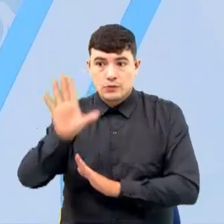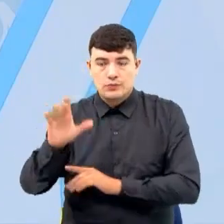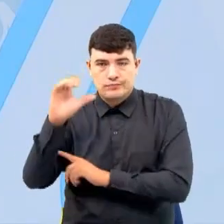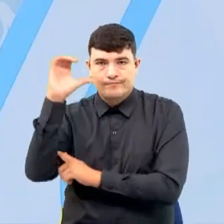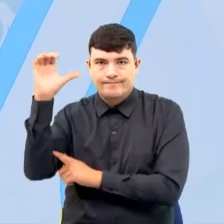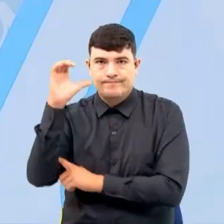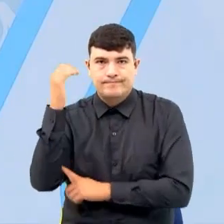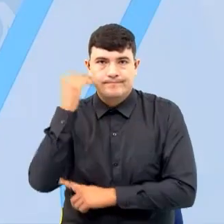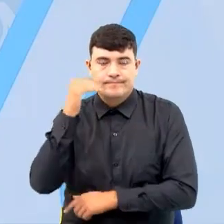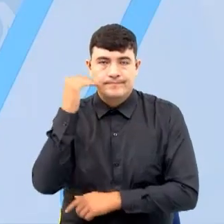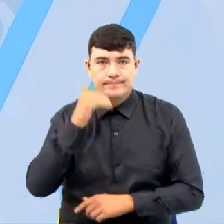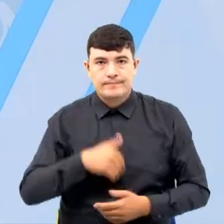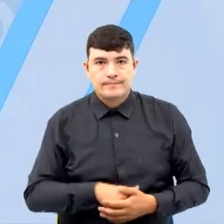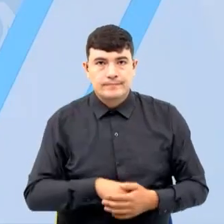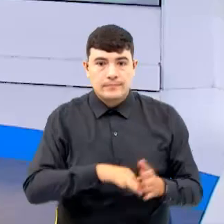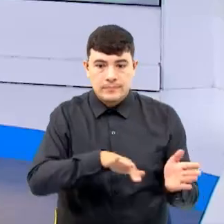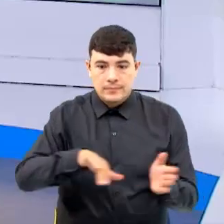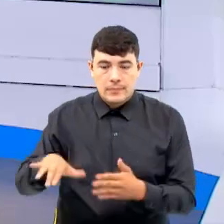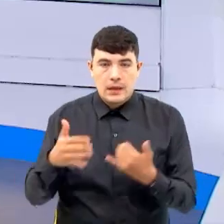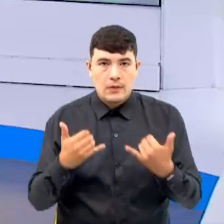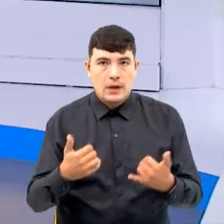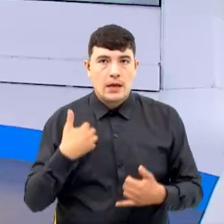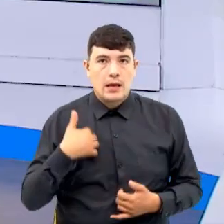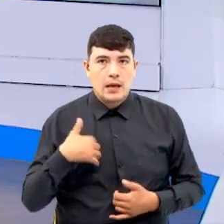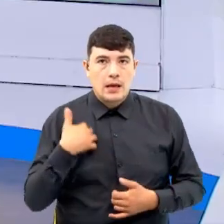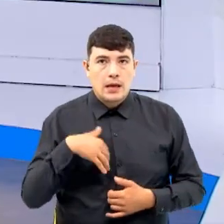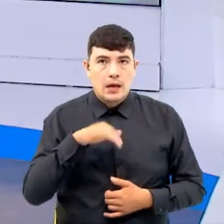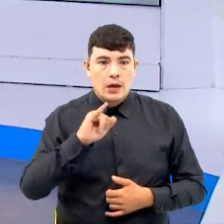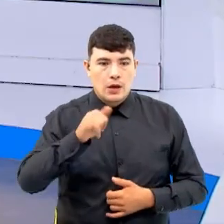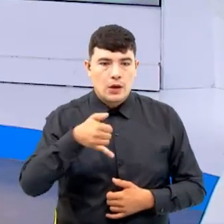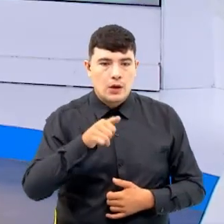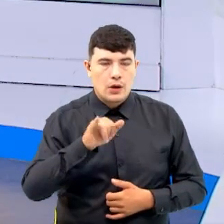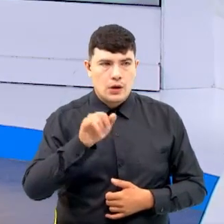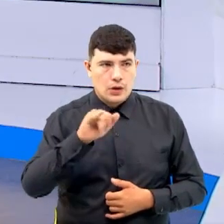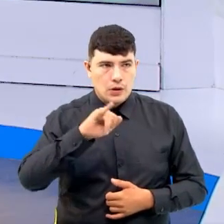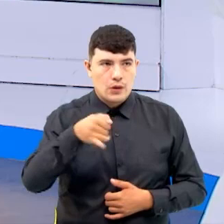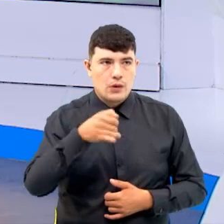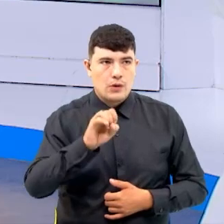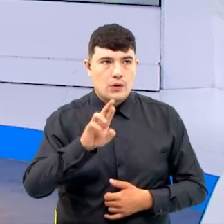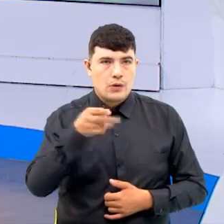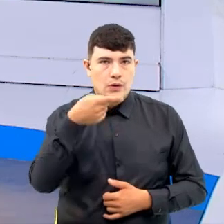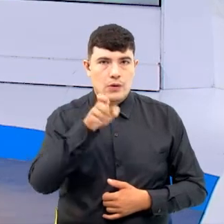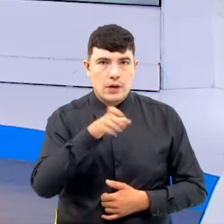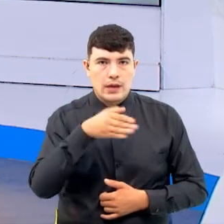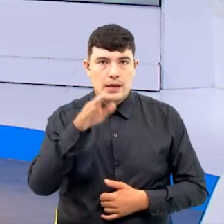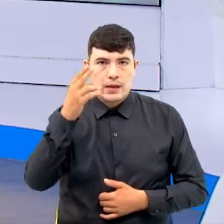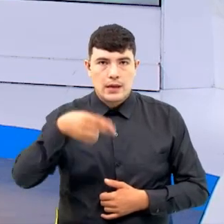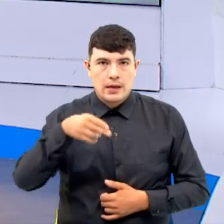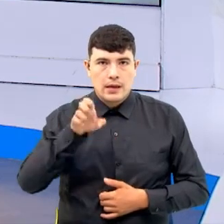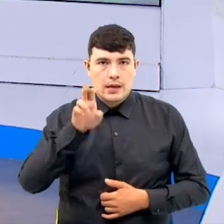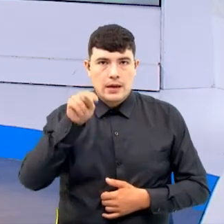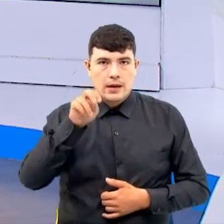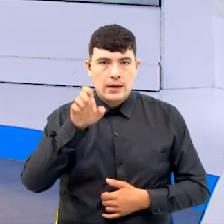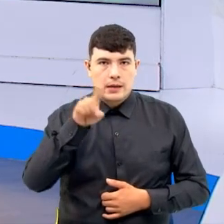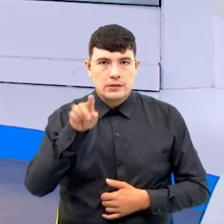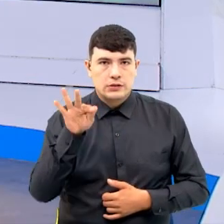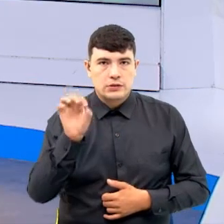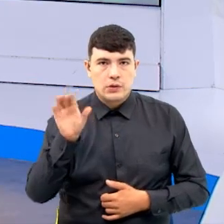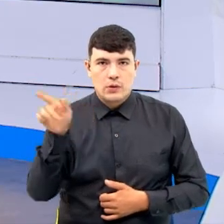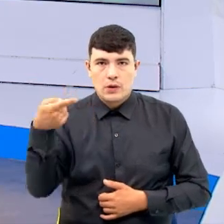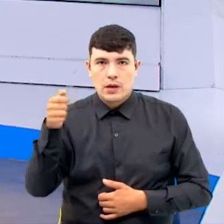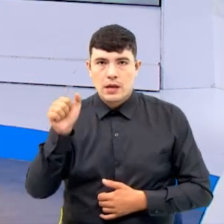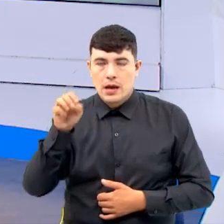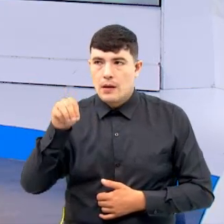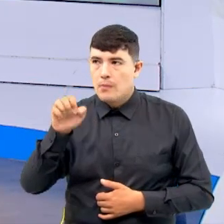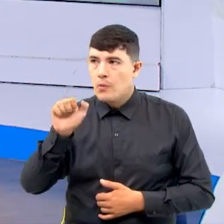Seguimos hablando de fútbol, pero hablamos del argentino Jorge Ernesto Ramoa, el último gran ídolo del Atlético Bucaramanga. Es el nuevo técnico del elenco Leopardo y